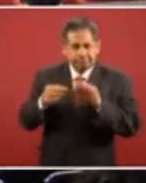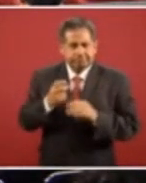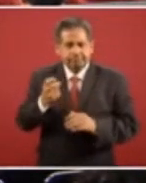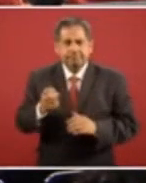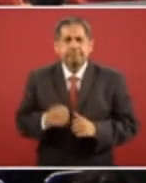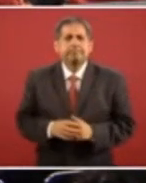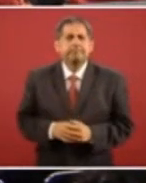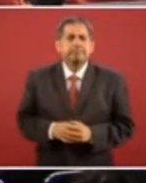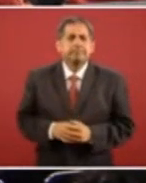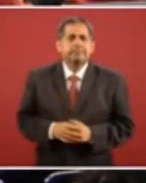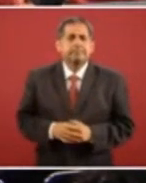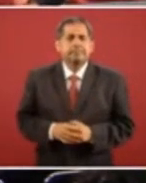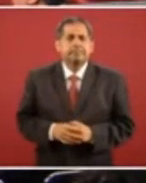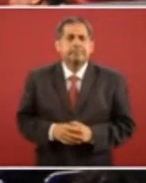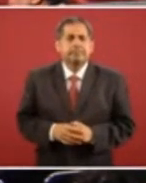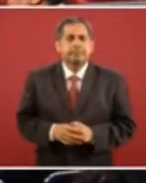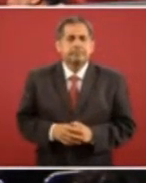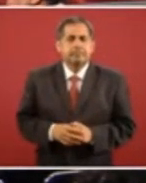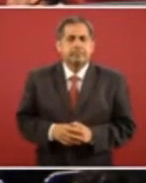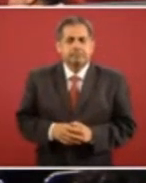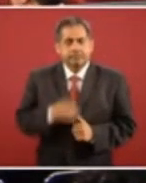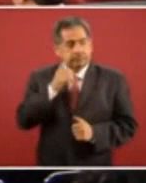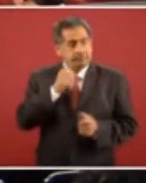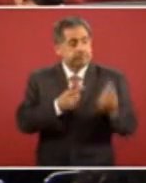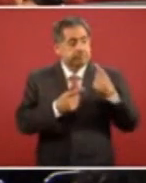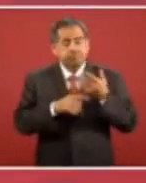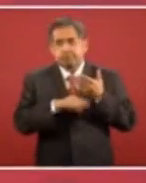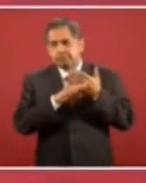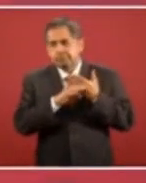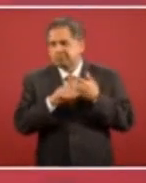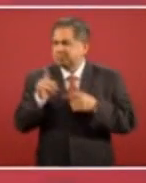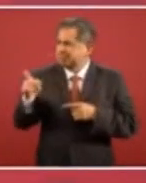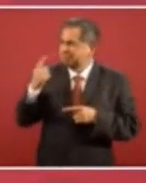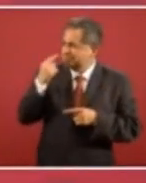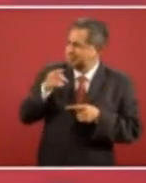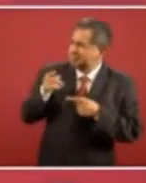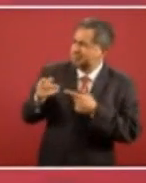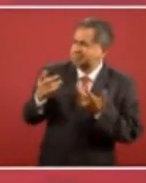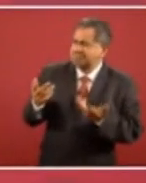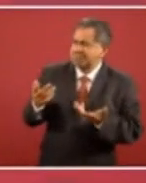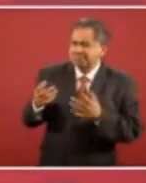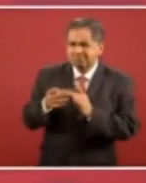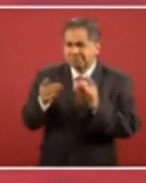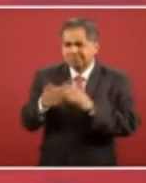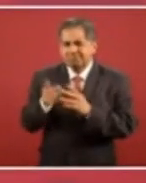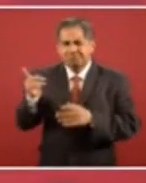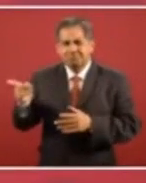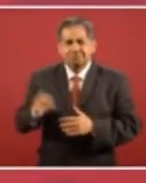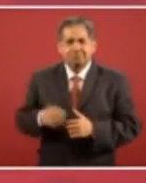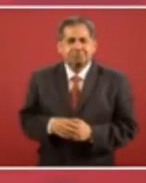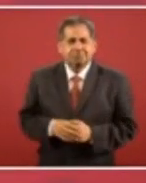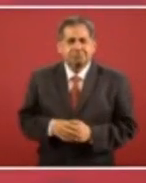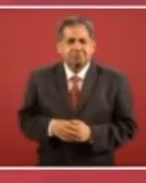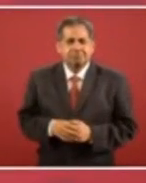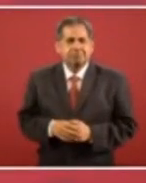importante. Me reclaman mucho, dice que que por qué las